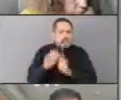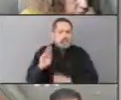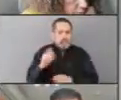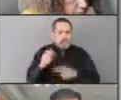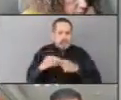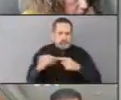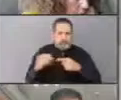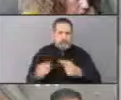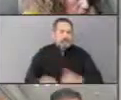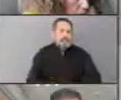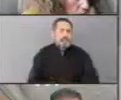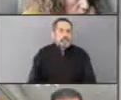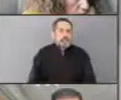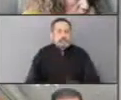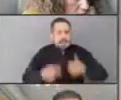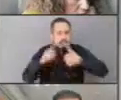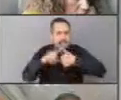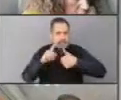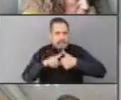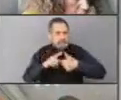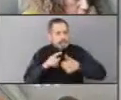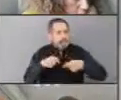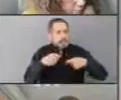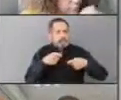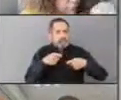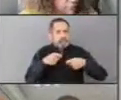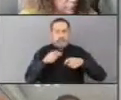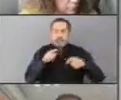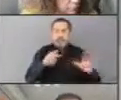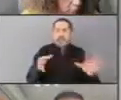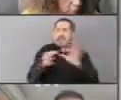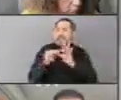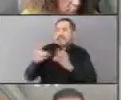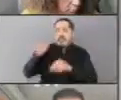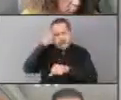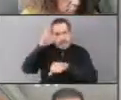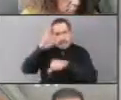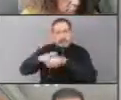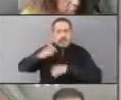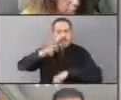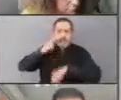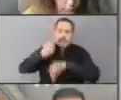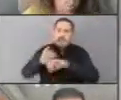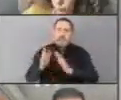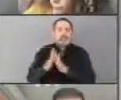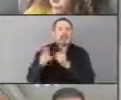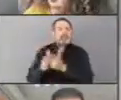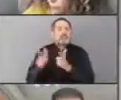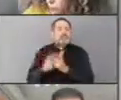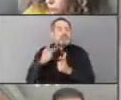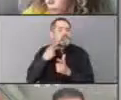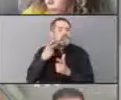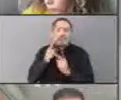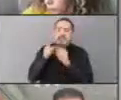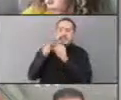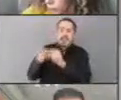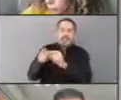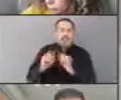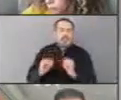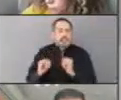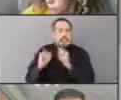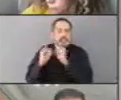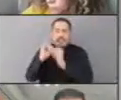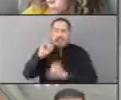4,032 pesos con 90 centavos. Sexto, se vincula a la Dirección Ejecutiva de Prerrogativas y Partidos Políticos del Instituto